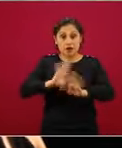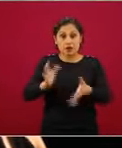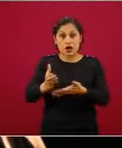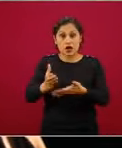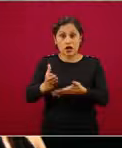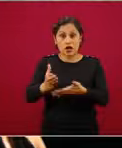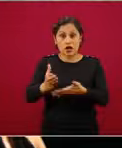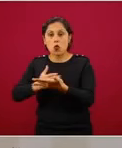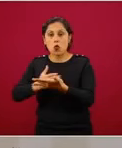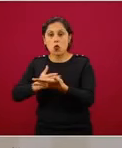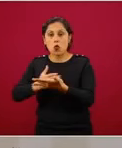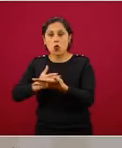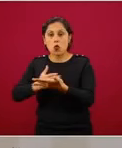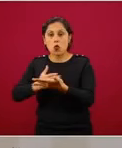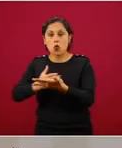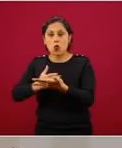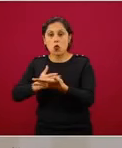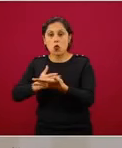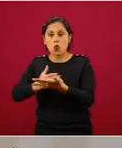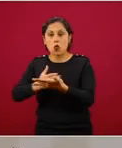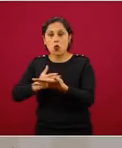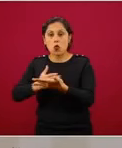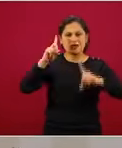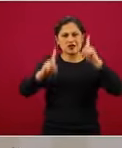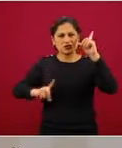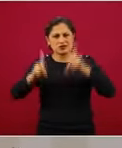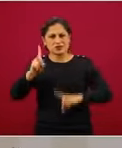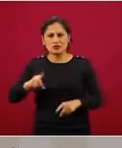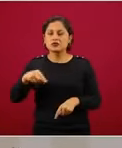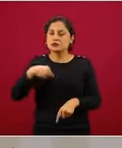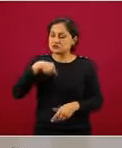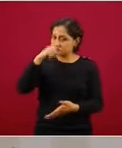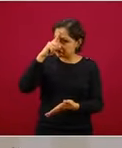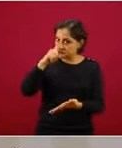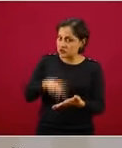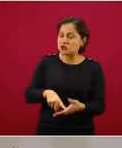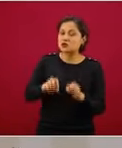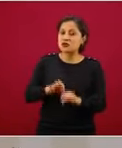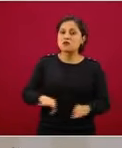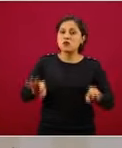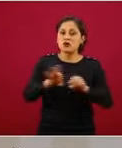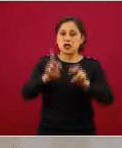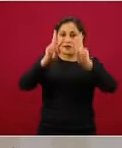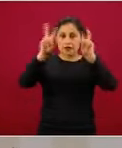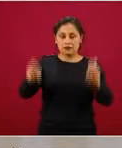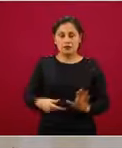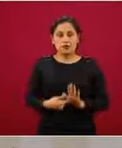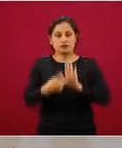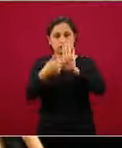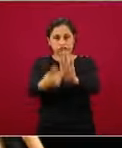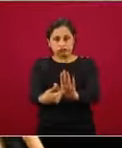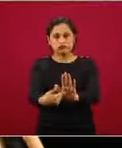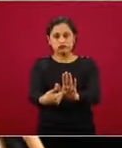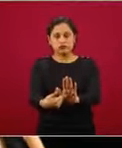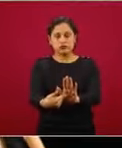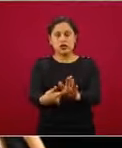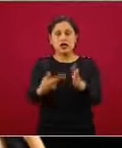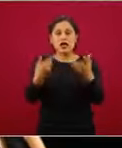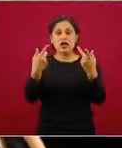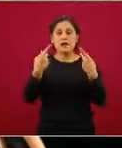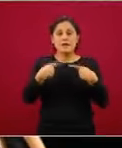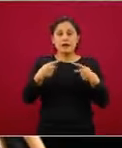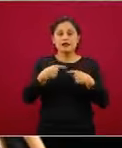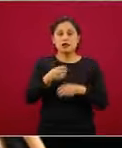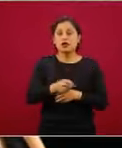pregunta mucho eso, yo creo que es un tema que creo que sí se debería retomar, no sé usted qué opine, pero en el tema de cuántos